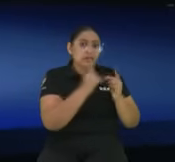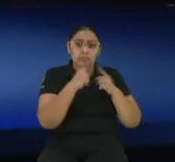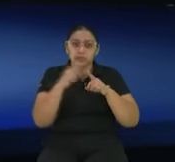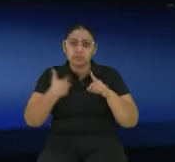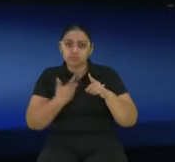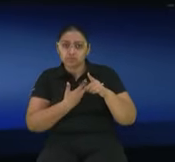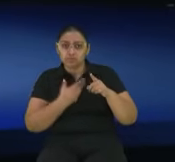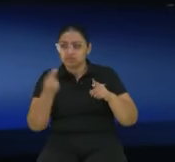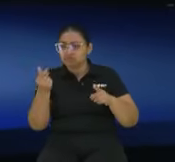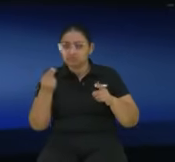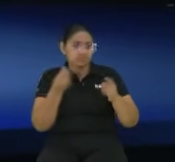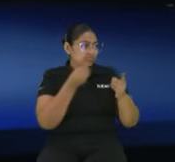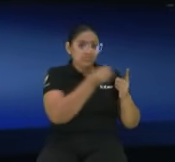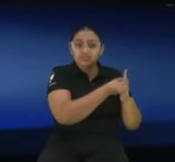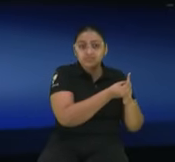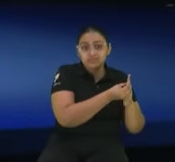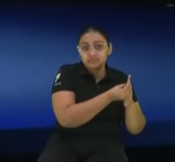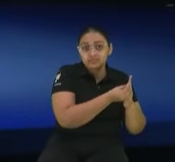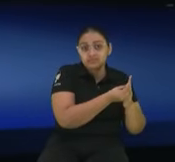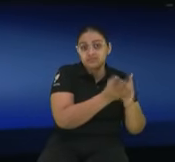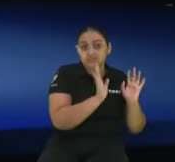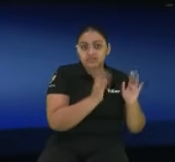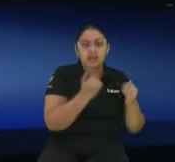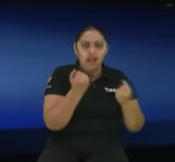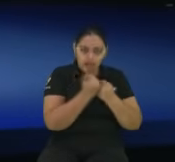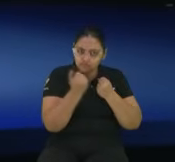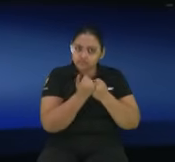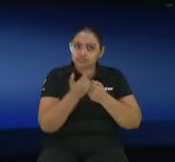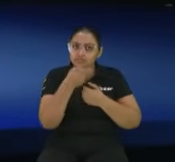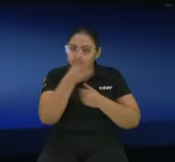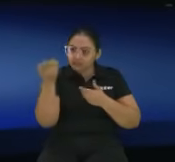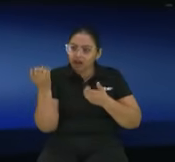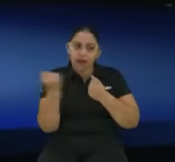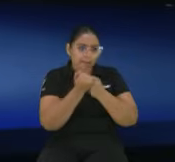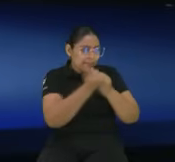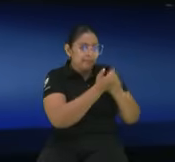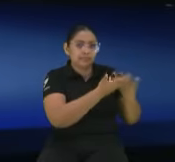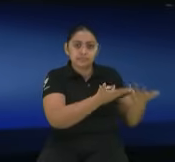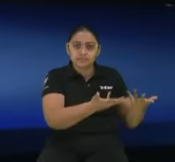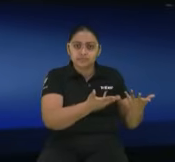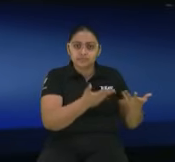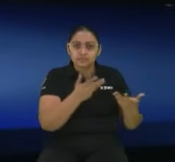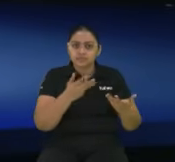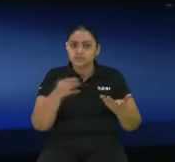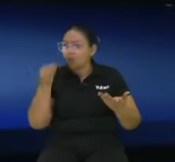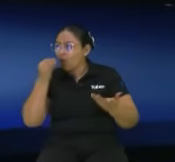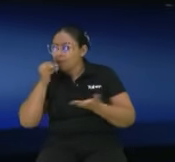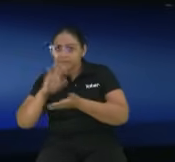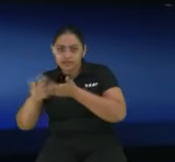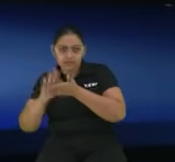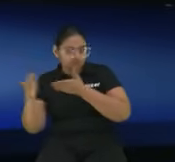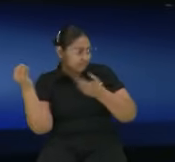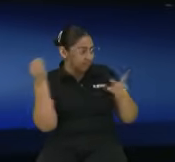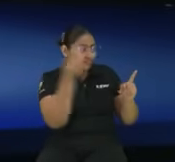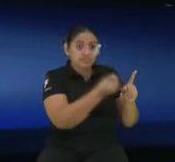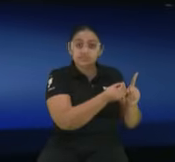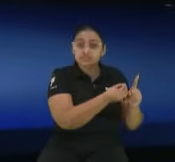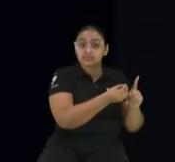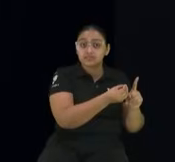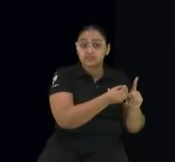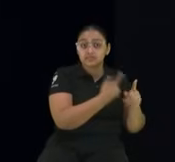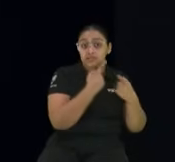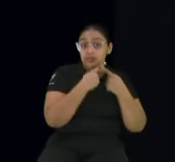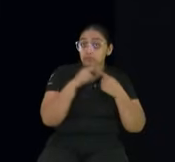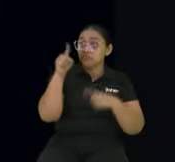orando dice Cómo que estamos orando ayudale hombre Comprarle un plato de comida pero el